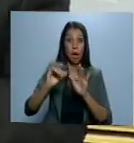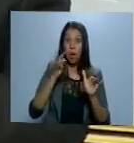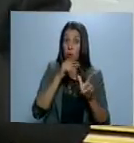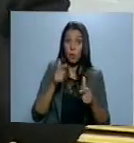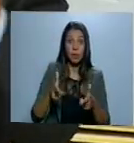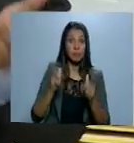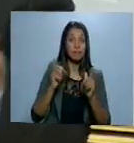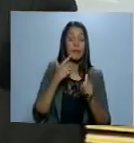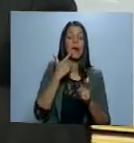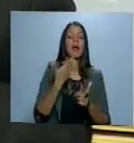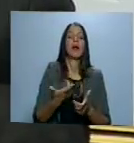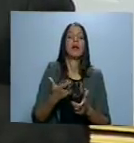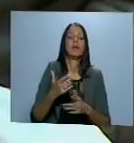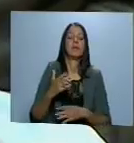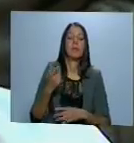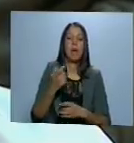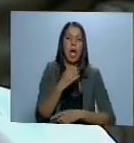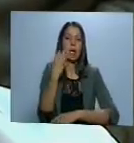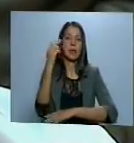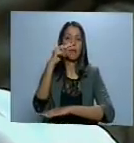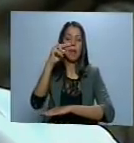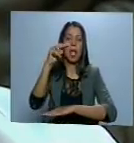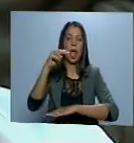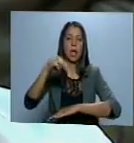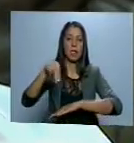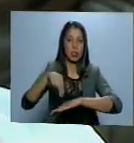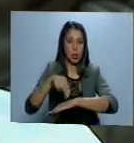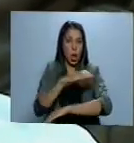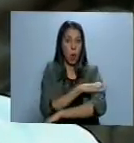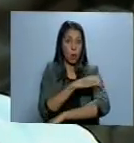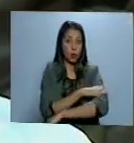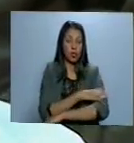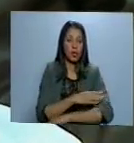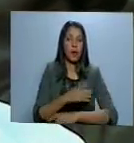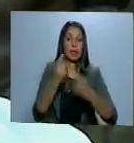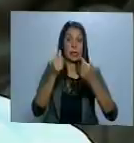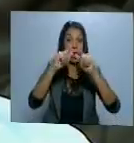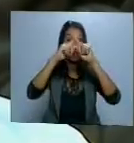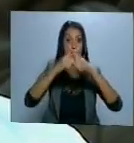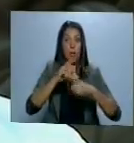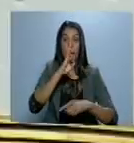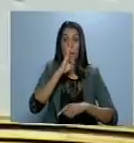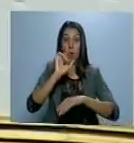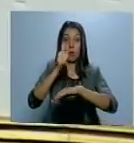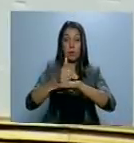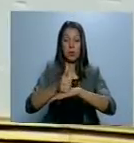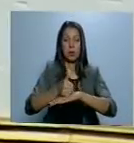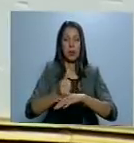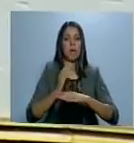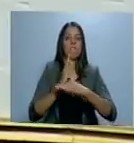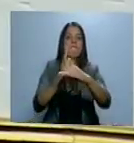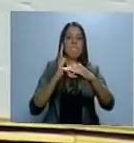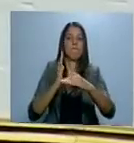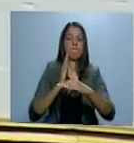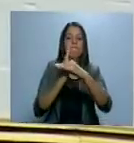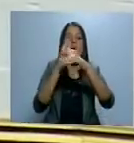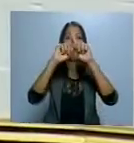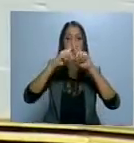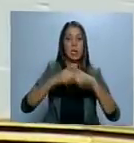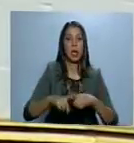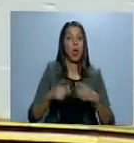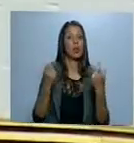impedir tanto la aprobación del presupuesto de la República como la aprobación también del presupuesto del Banco Central de